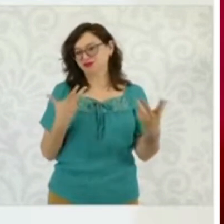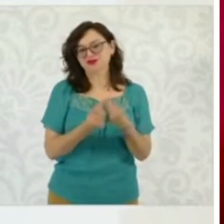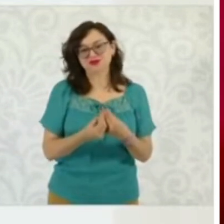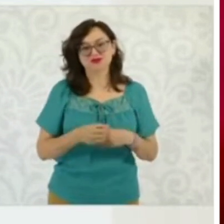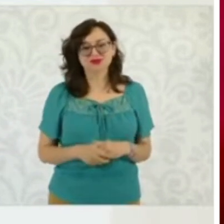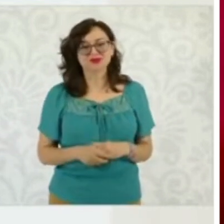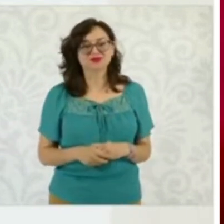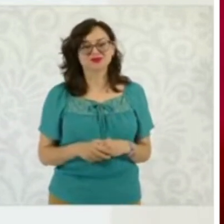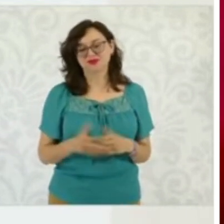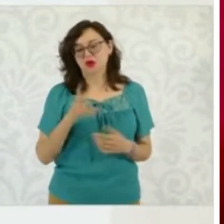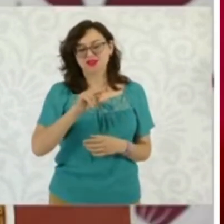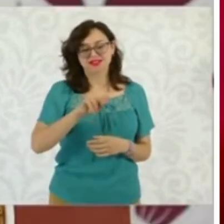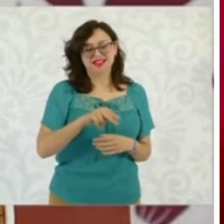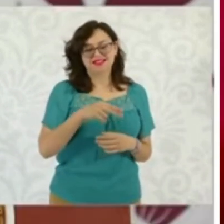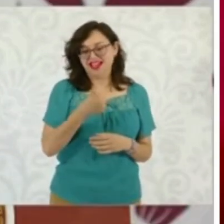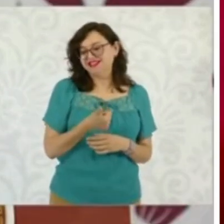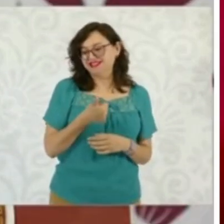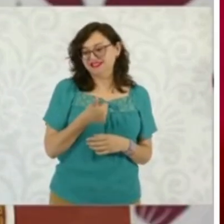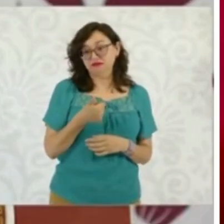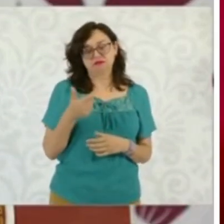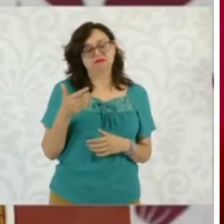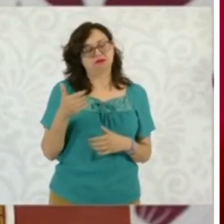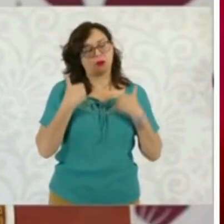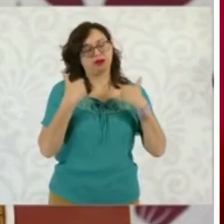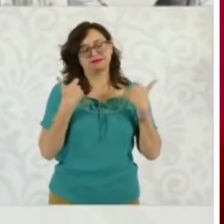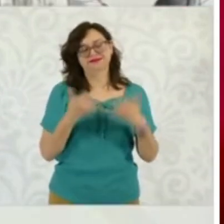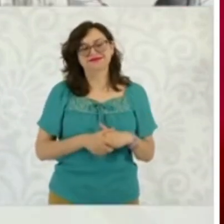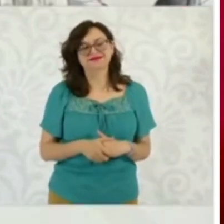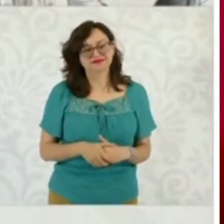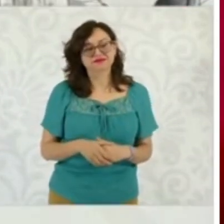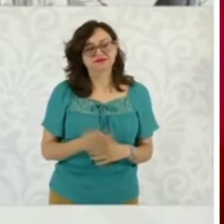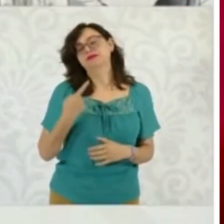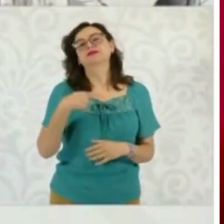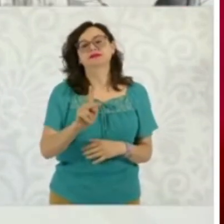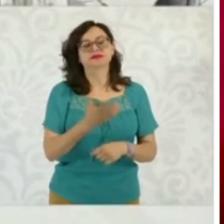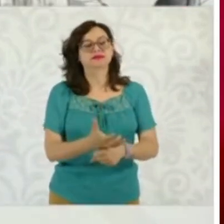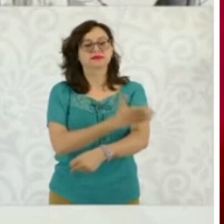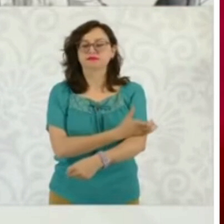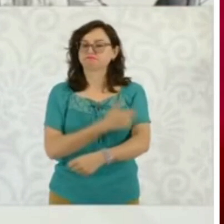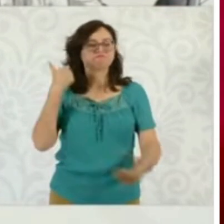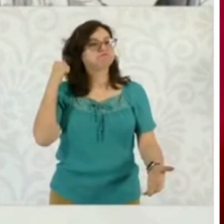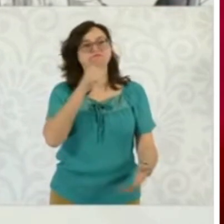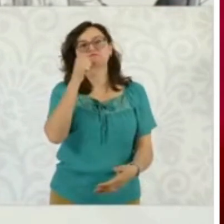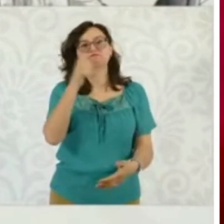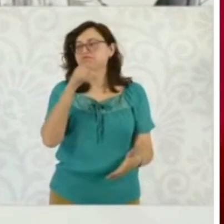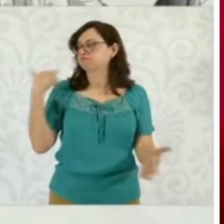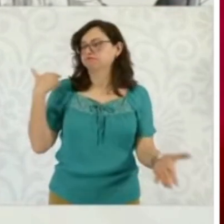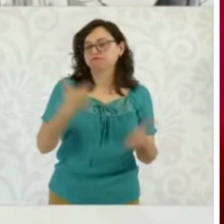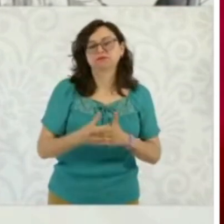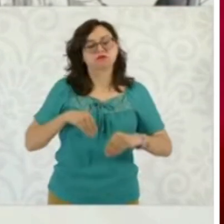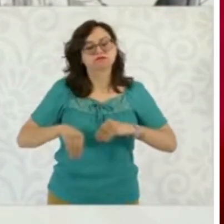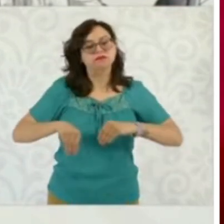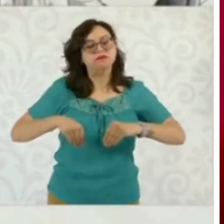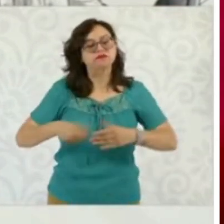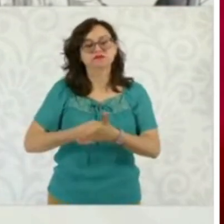de la generación 86-87, más joven que yo, hay que decirlo. Pero pues es un compañero del movimiento que siempre ha defendido la Cuarta